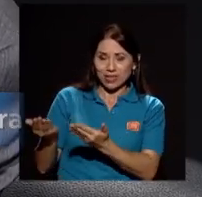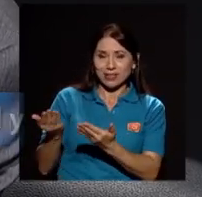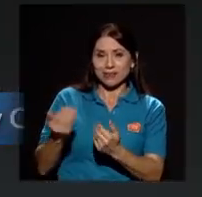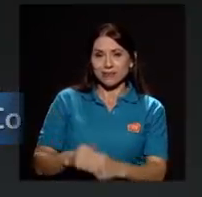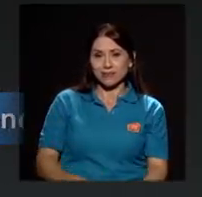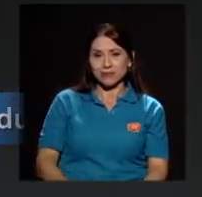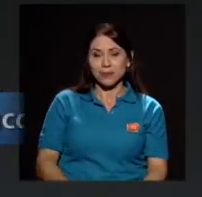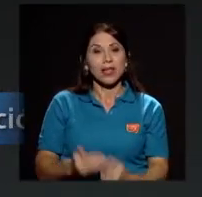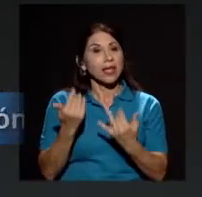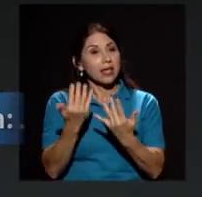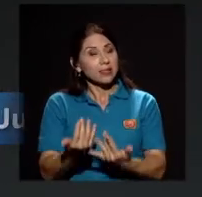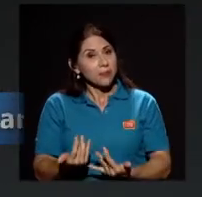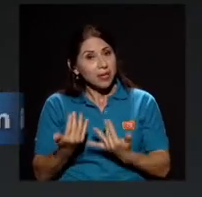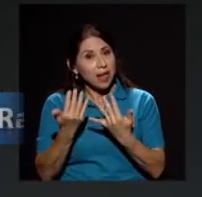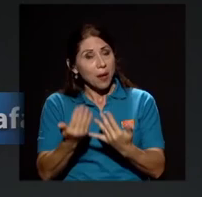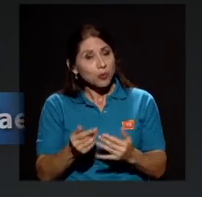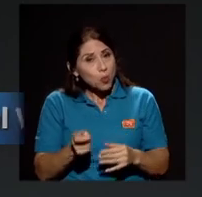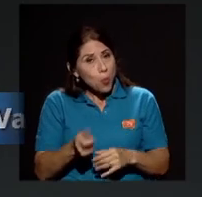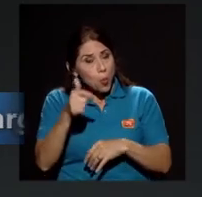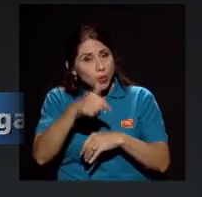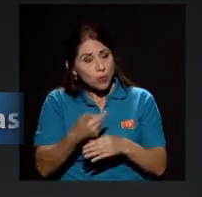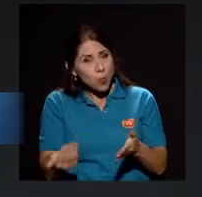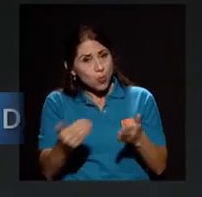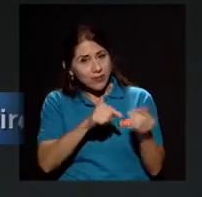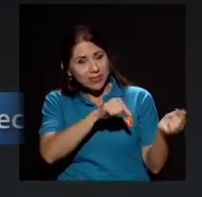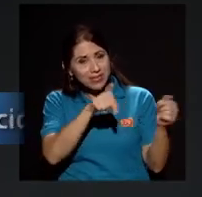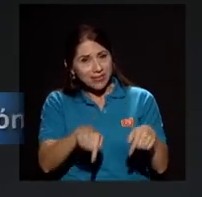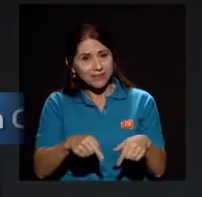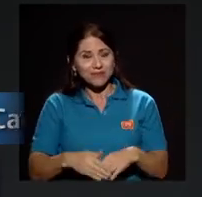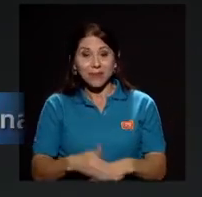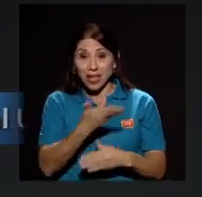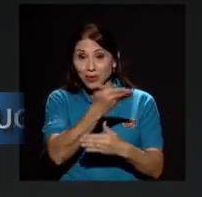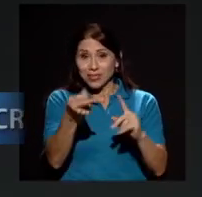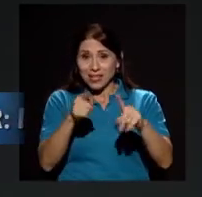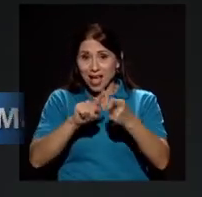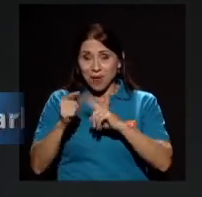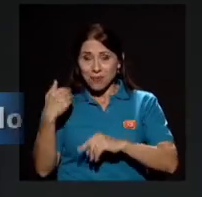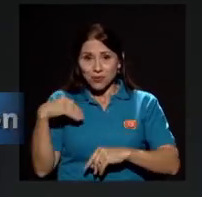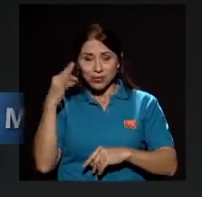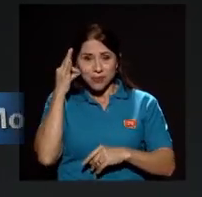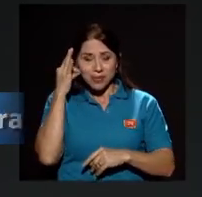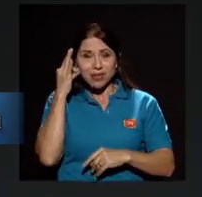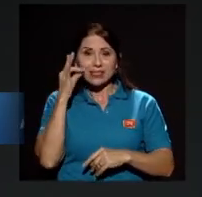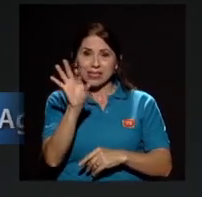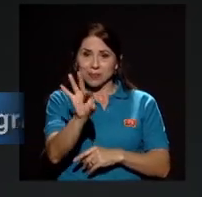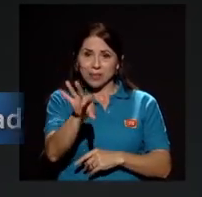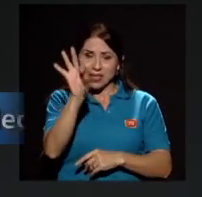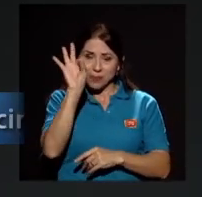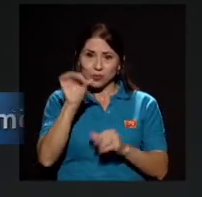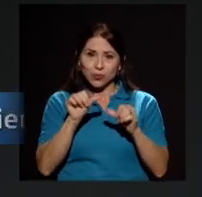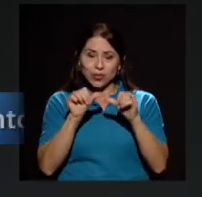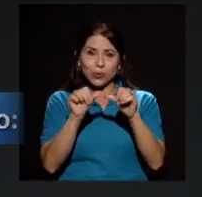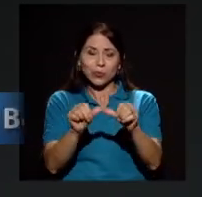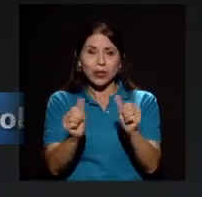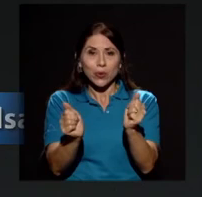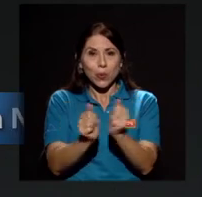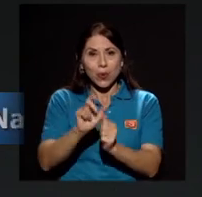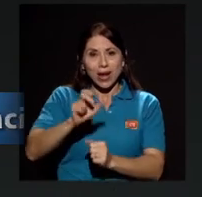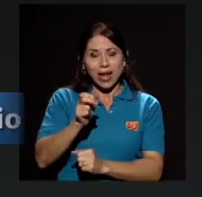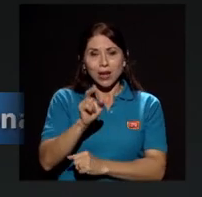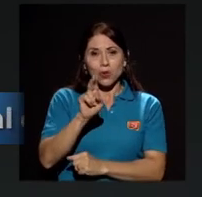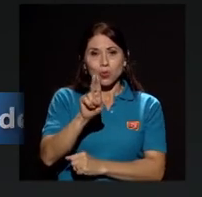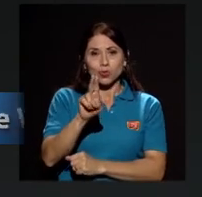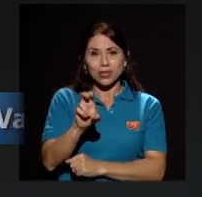gas esperamos que tenerlo pronto de regreso a las amigas y amigos les invitamos a que continúen con canal